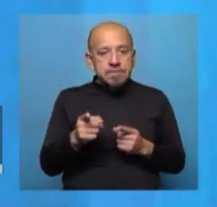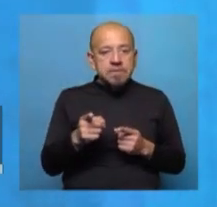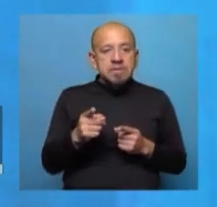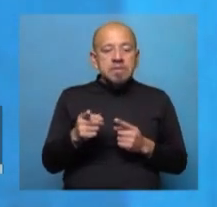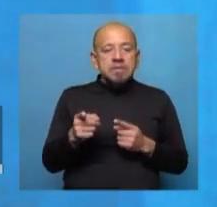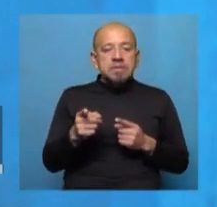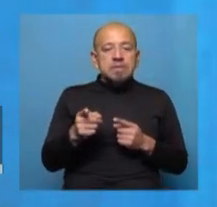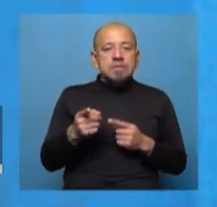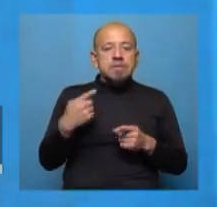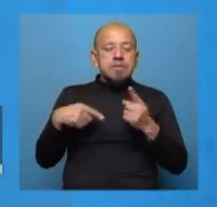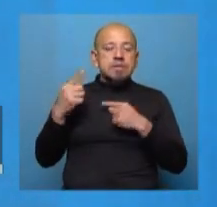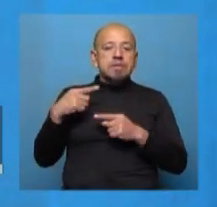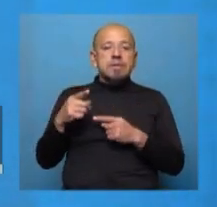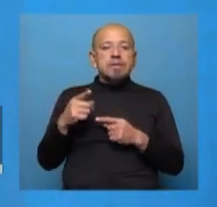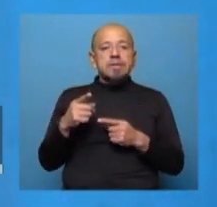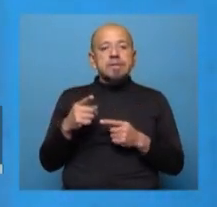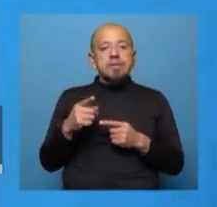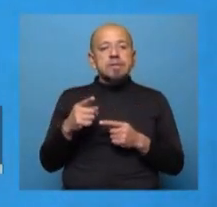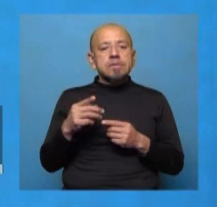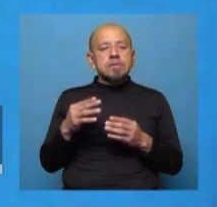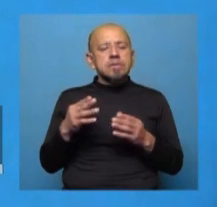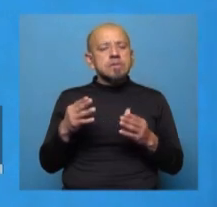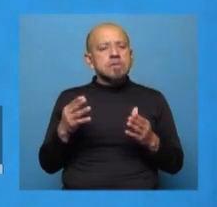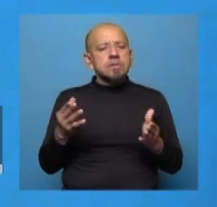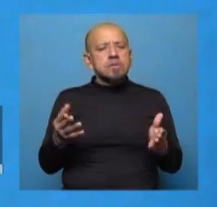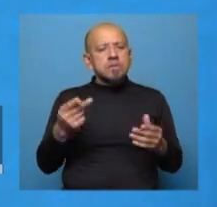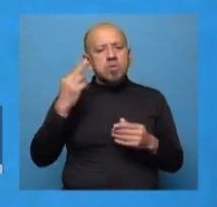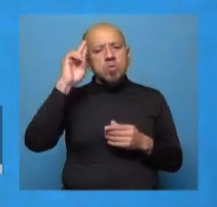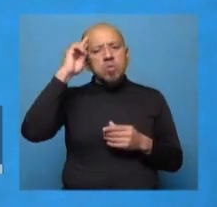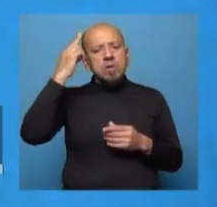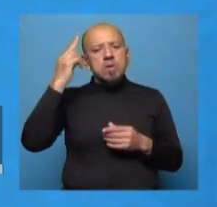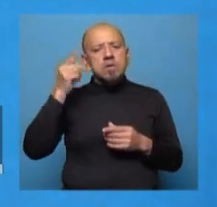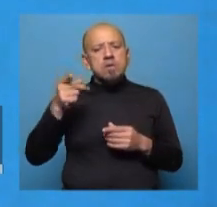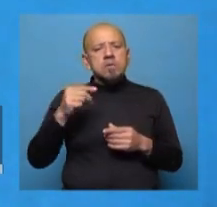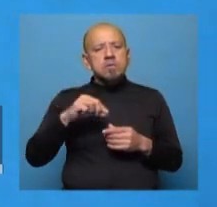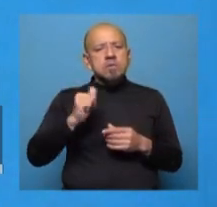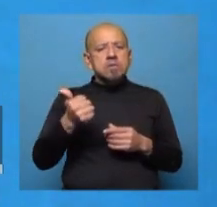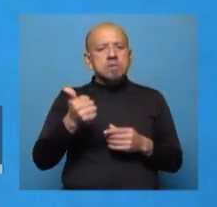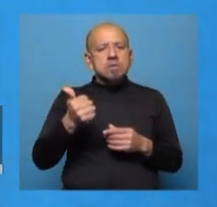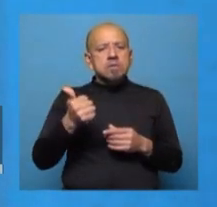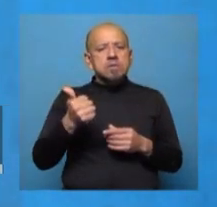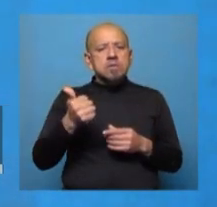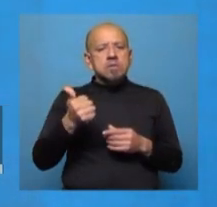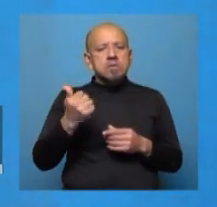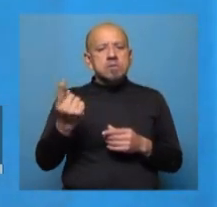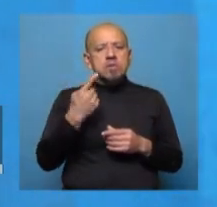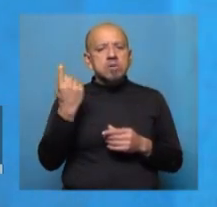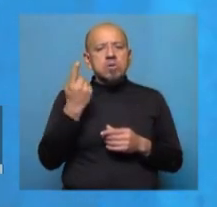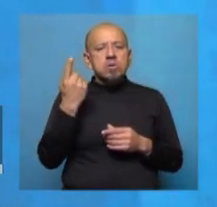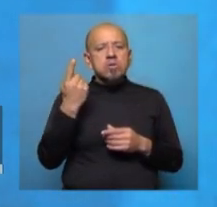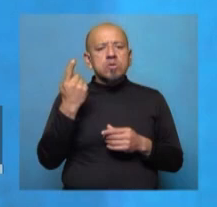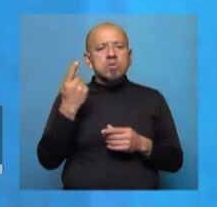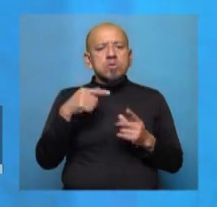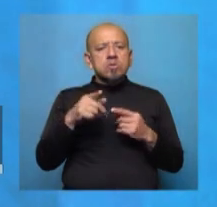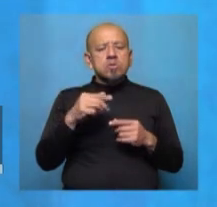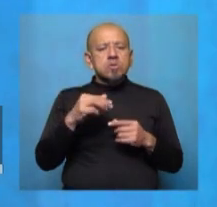recordando circunstancias Uruguay gana todos los torneos mundiales que disputan la primera